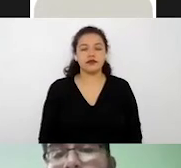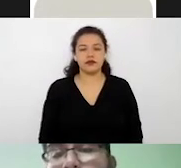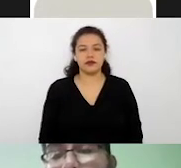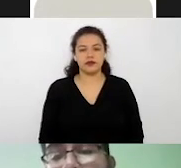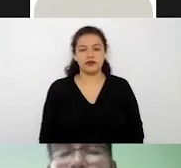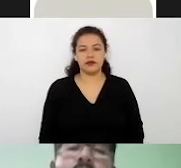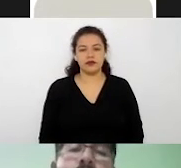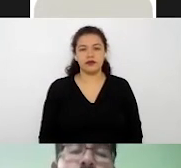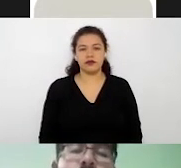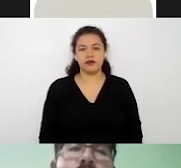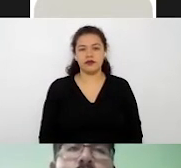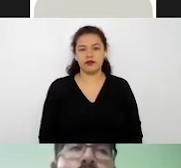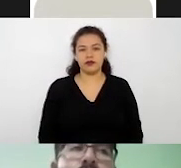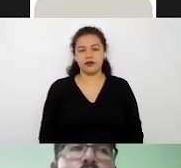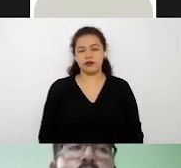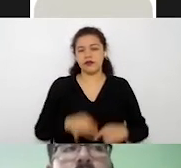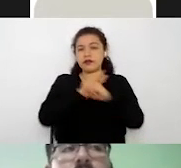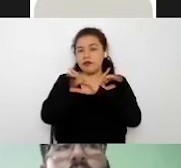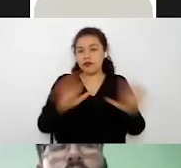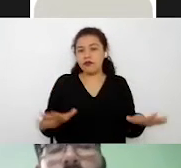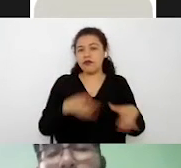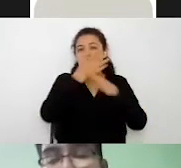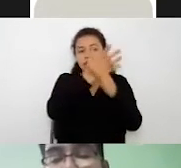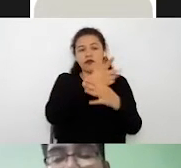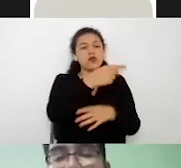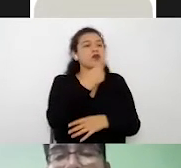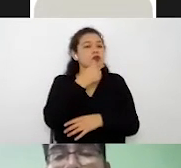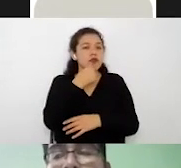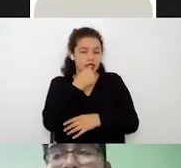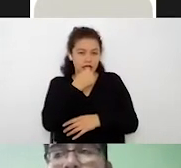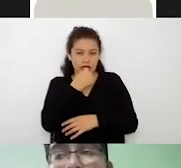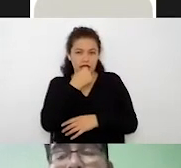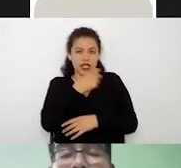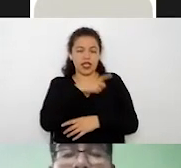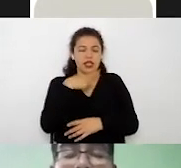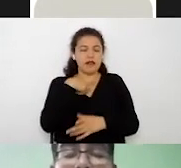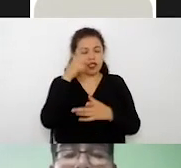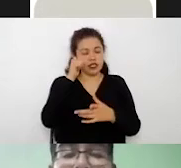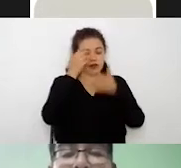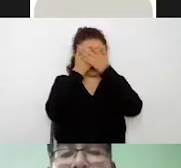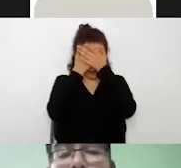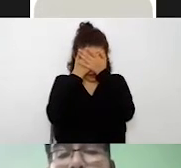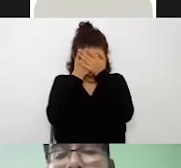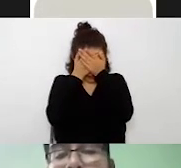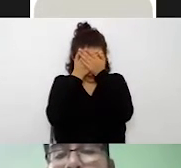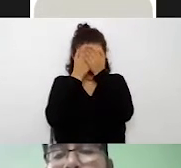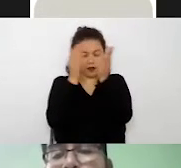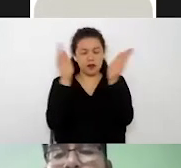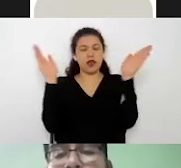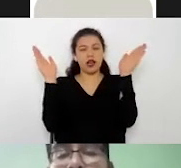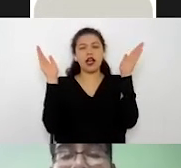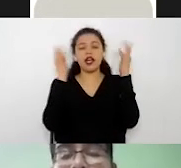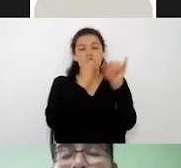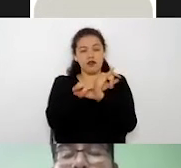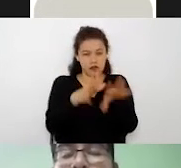de que la información y de que nos dicen, pues, utilízalo, siempre es estar conscientes de que como esa información, hay muchas